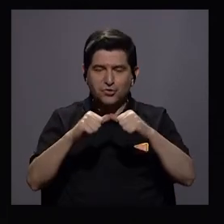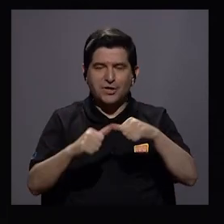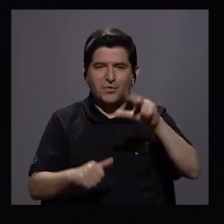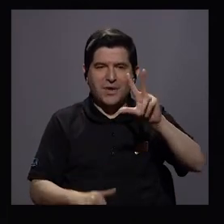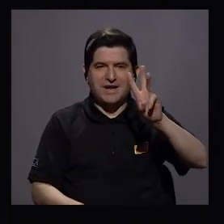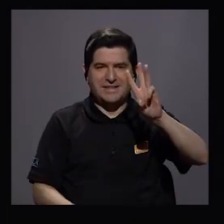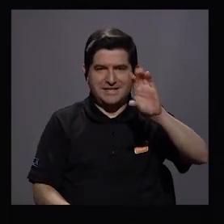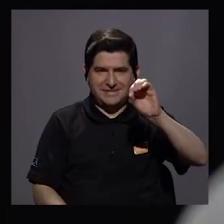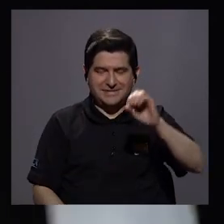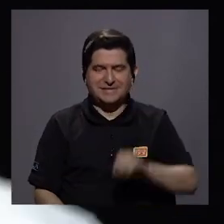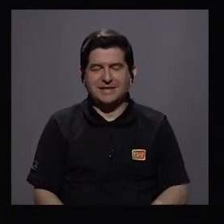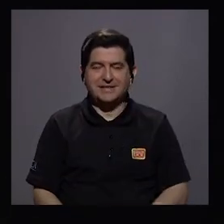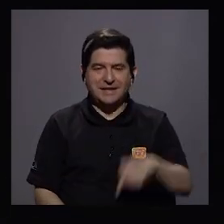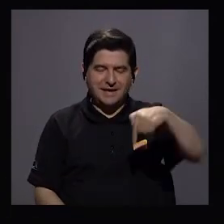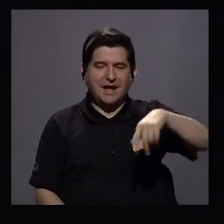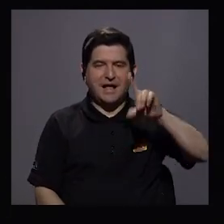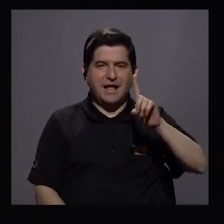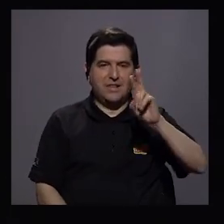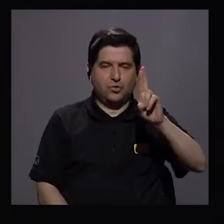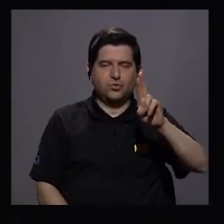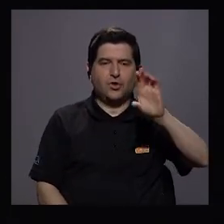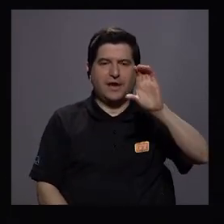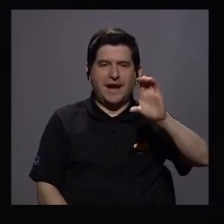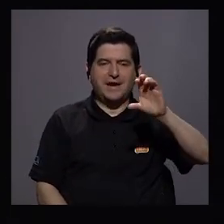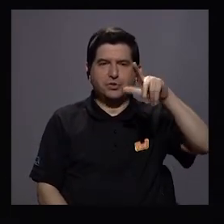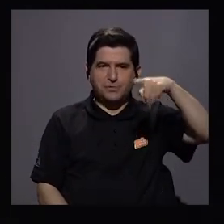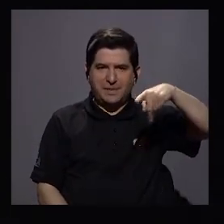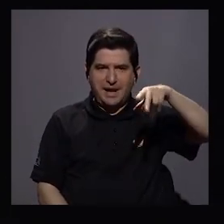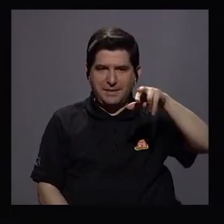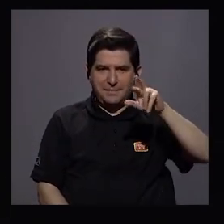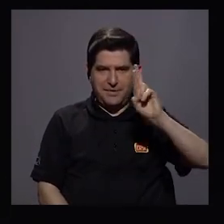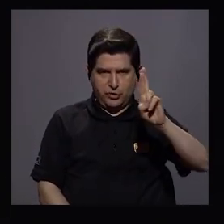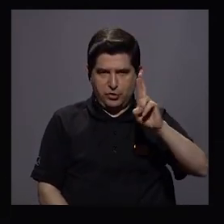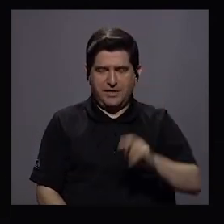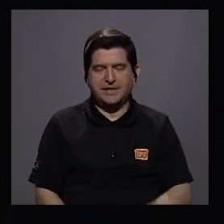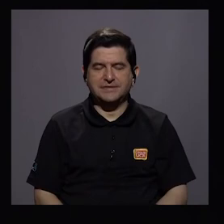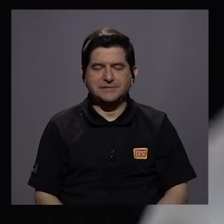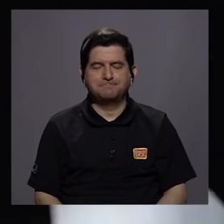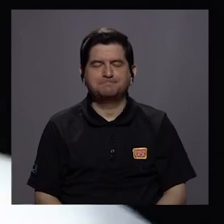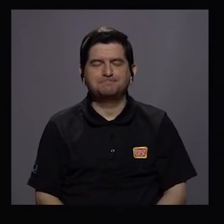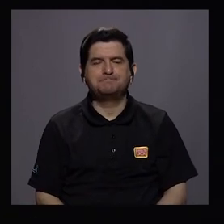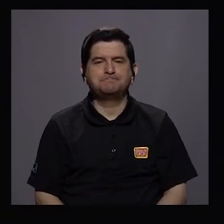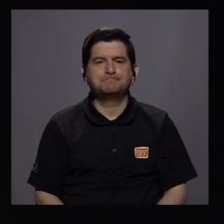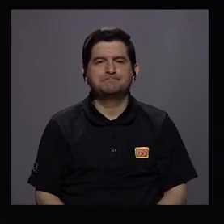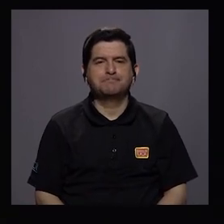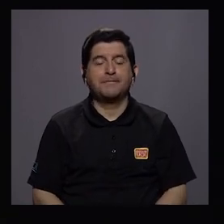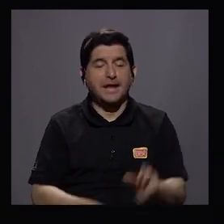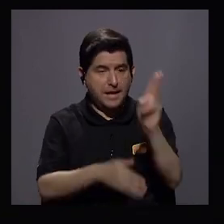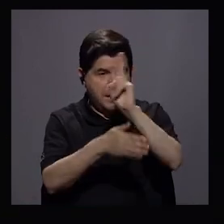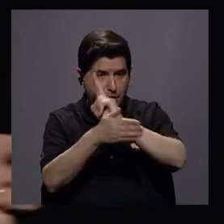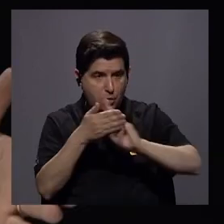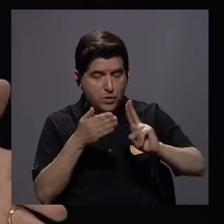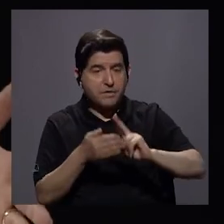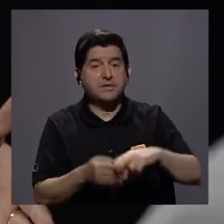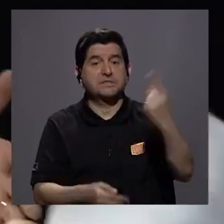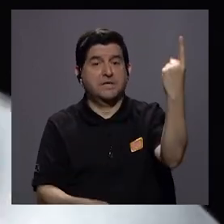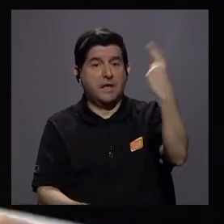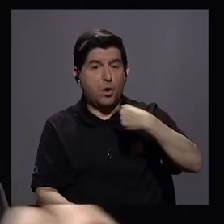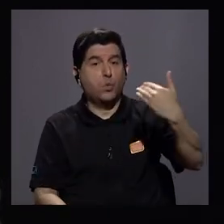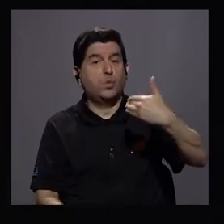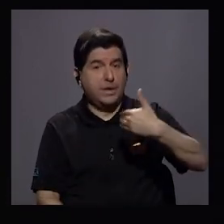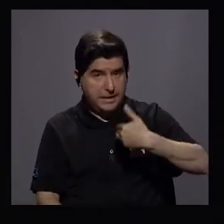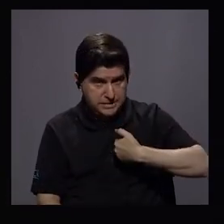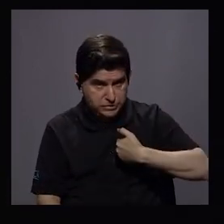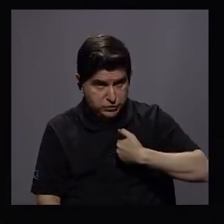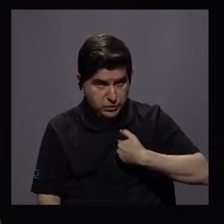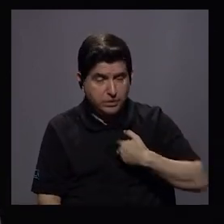Regresamos, estamos en 360 con el doctor Carlos Palma. Don Carlos, la universidad tenía una obligación